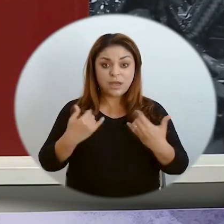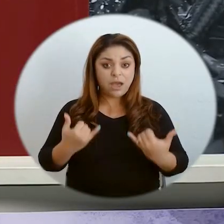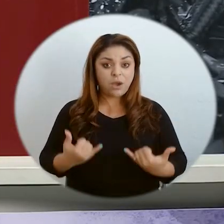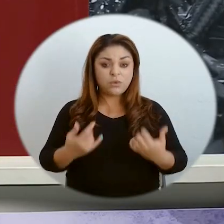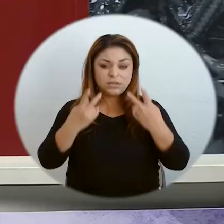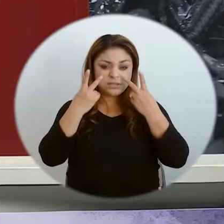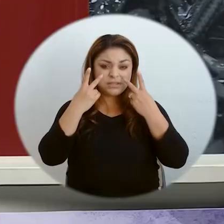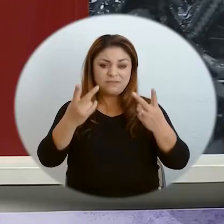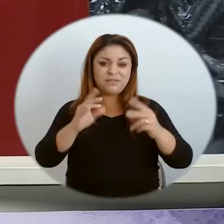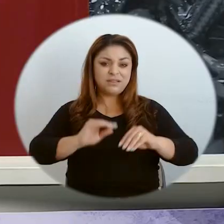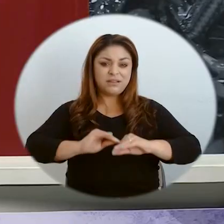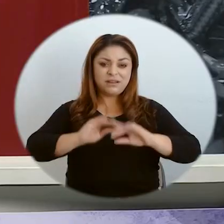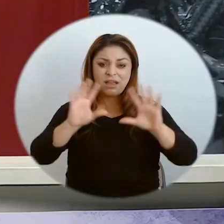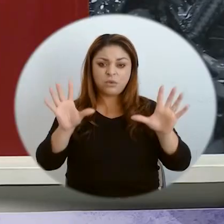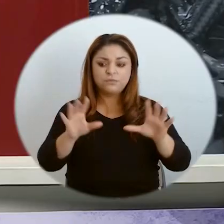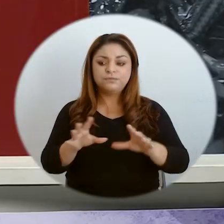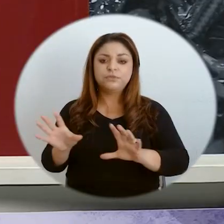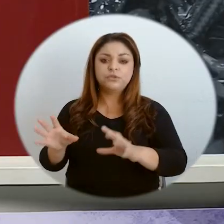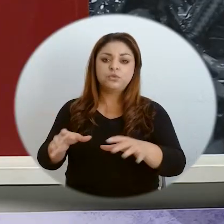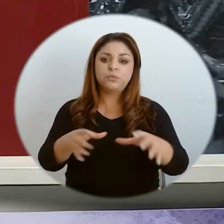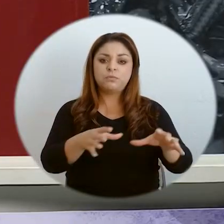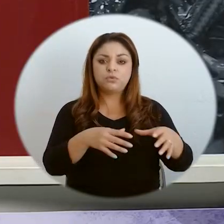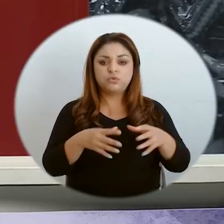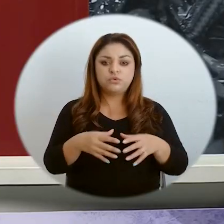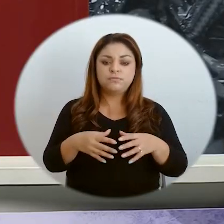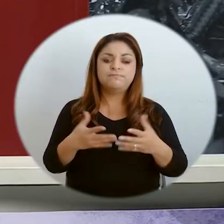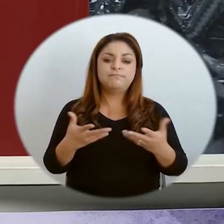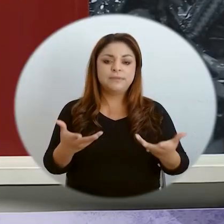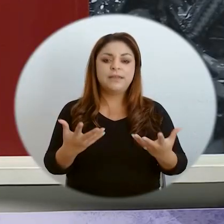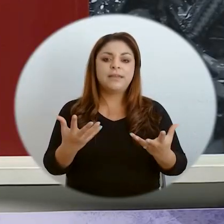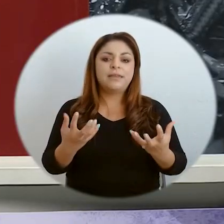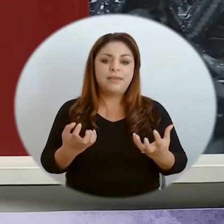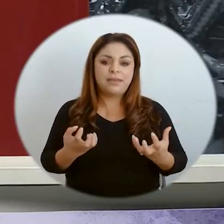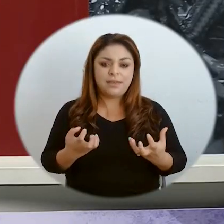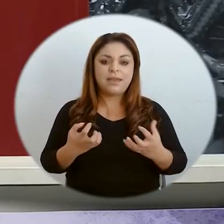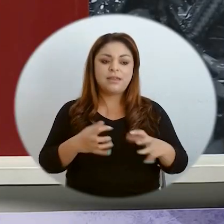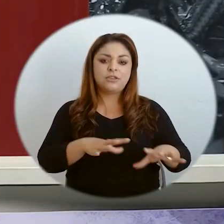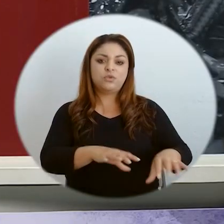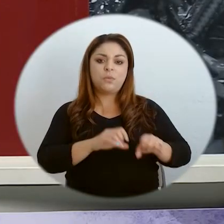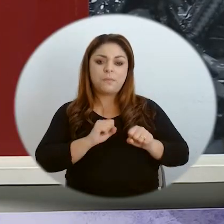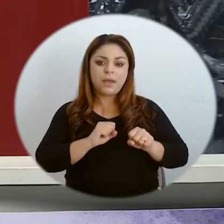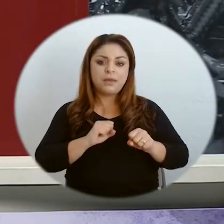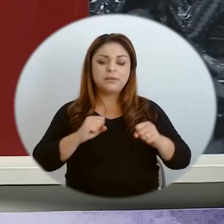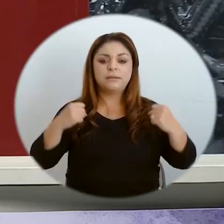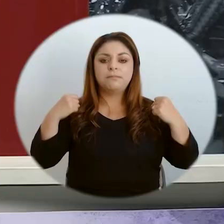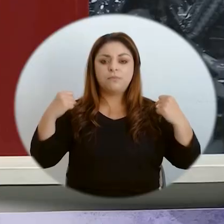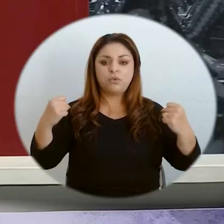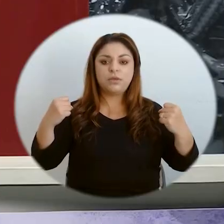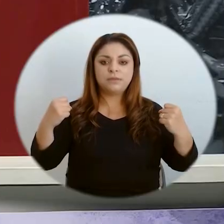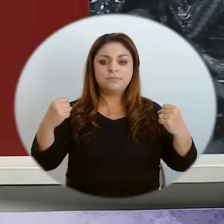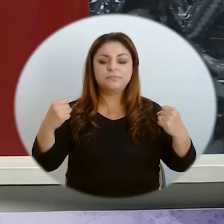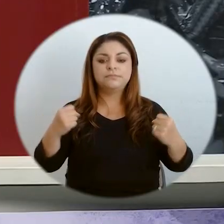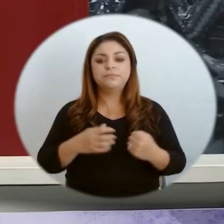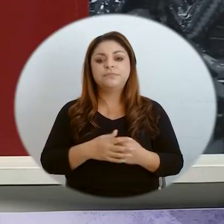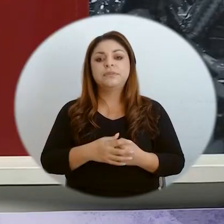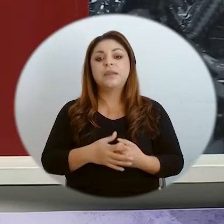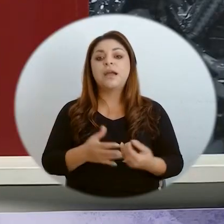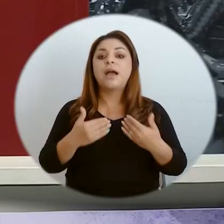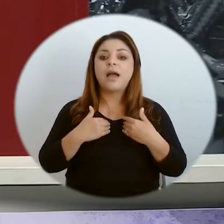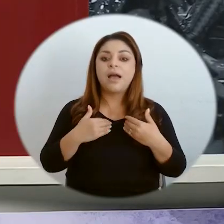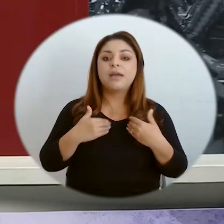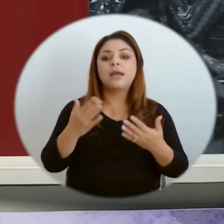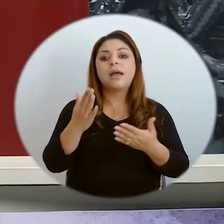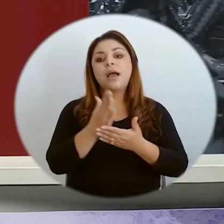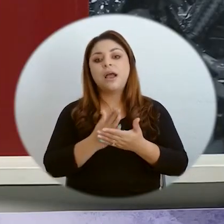en presencia, claramente, de grupos que desean tomar el poder, y de hecho, como bien lo señalaba